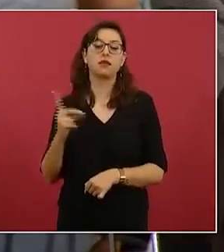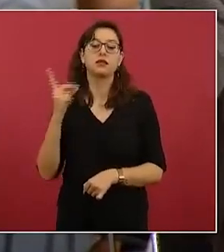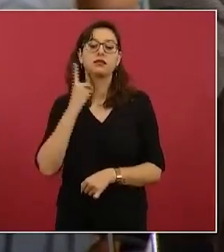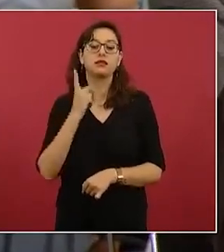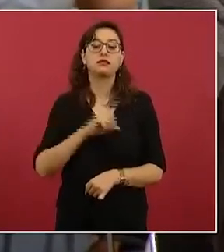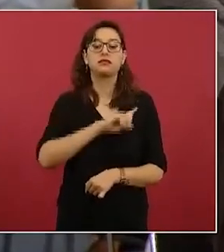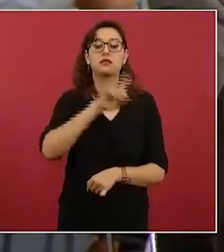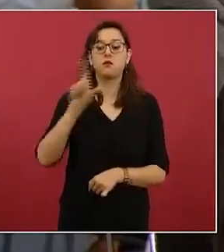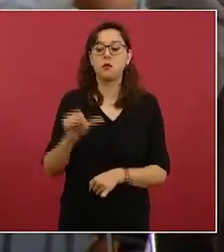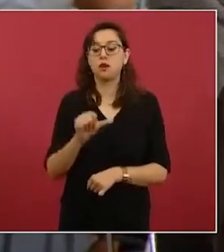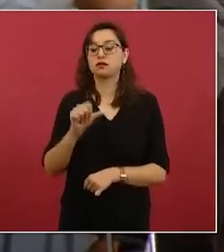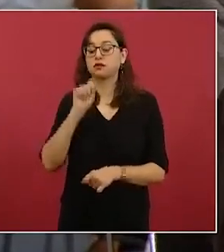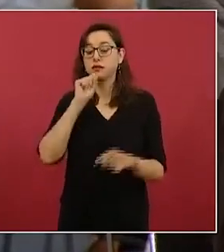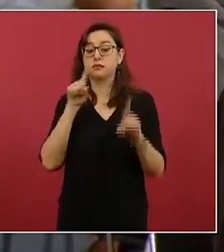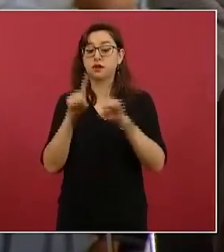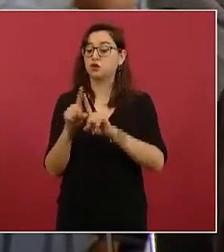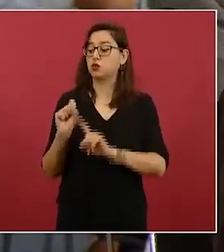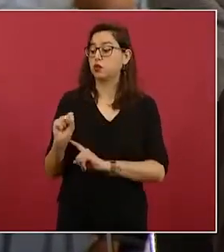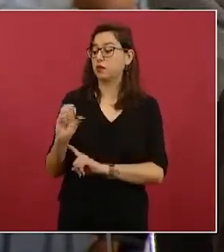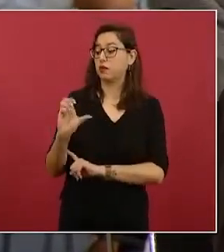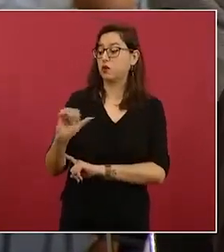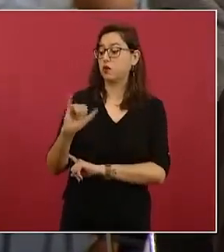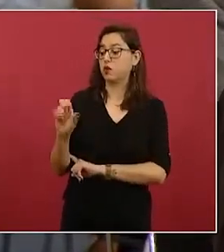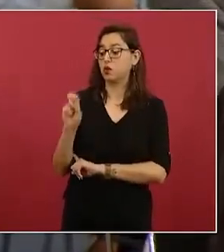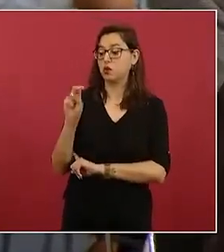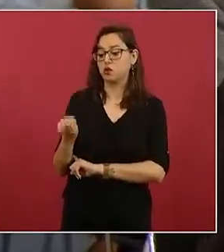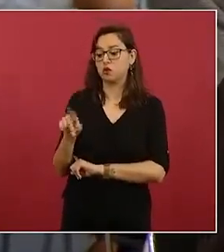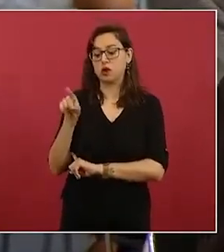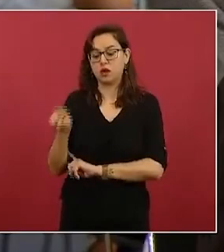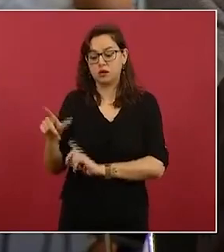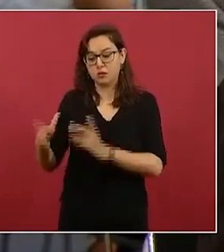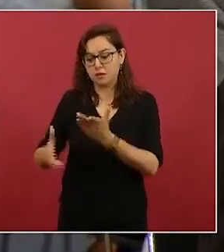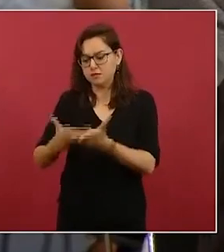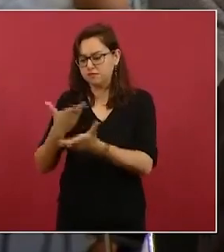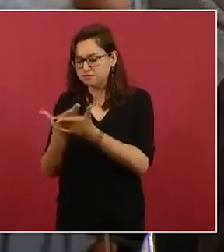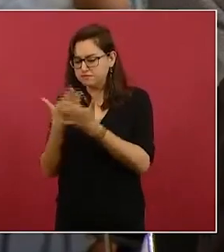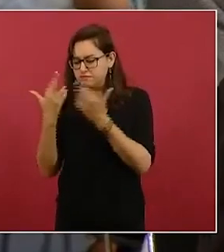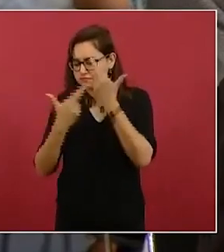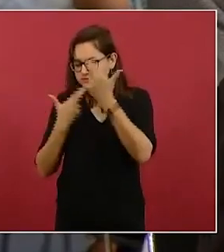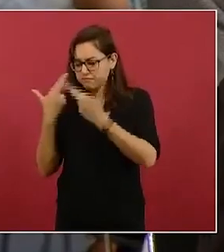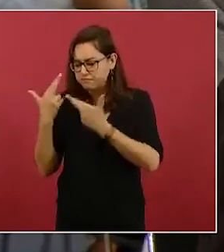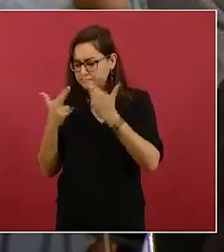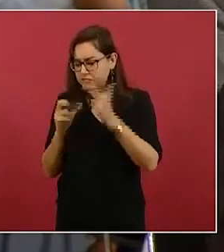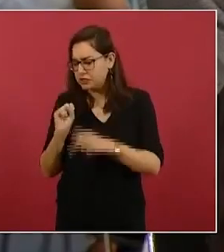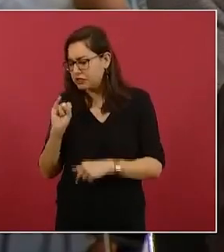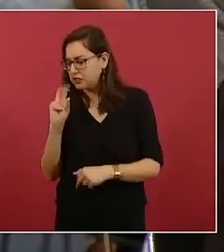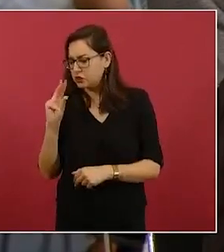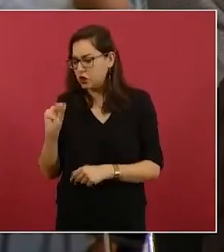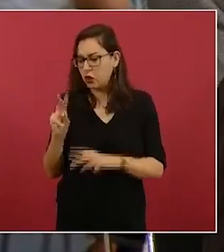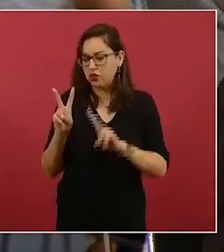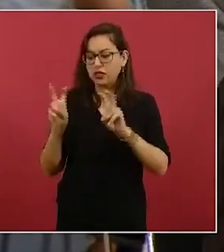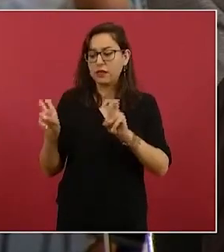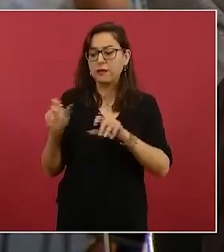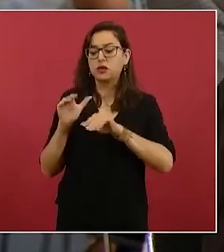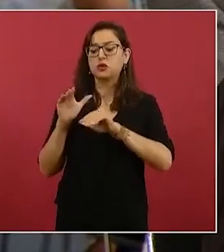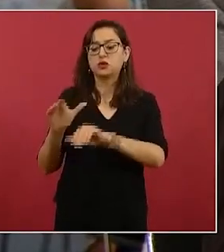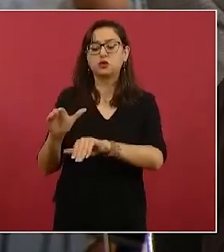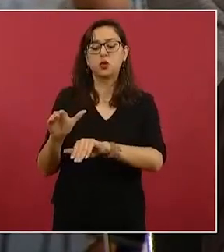donde la ministra, donde una de las ministras va a analizar y van a proponer aspectos relacionados